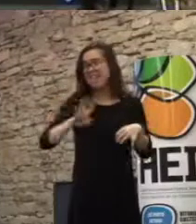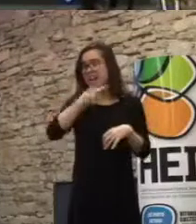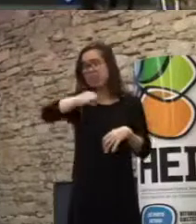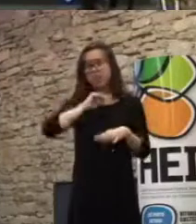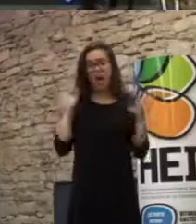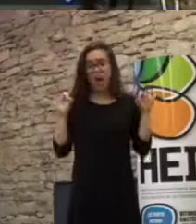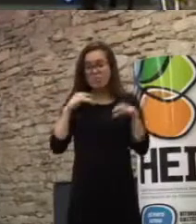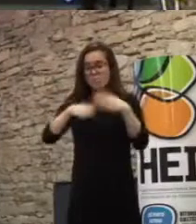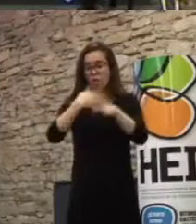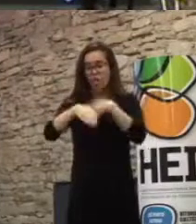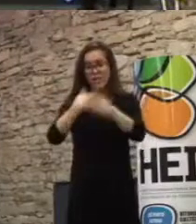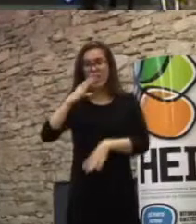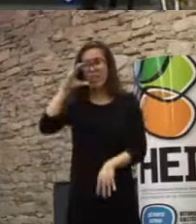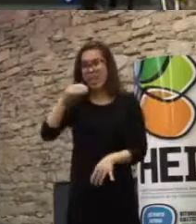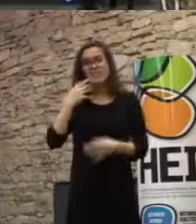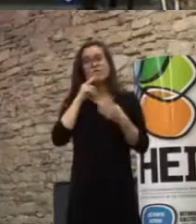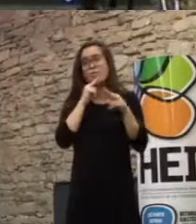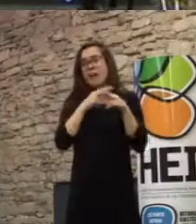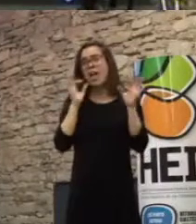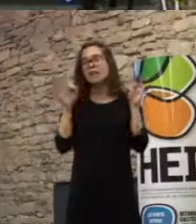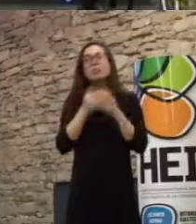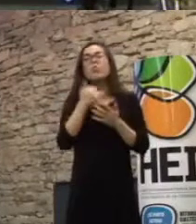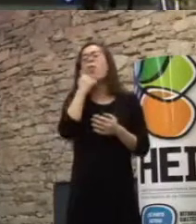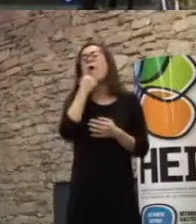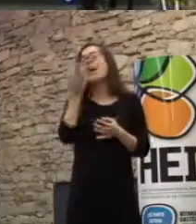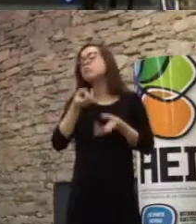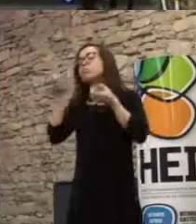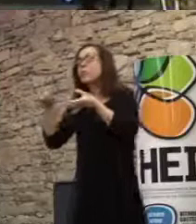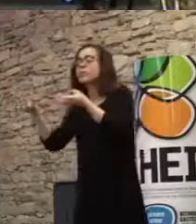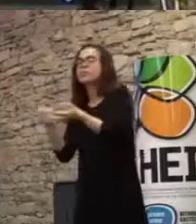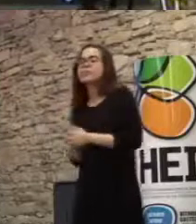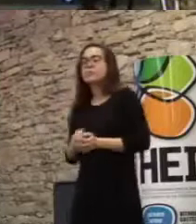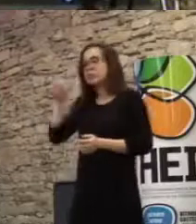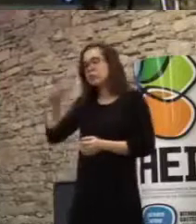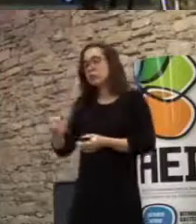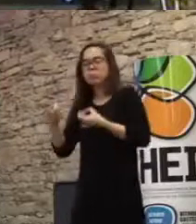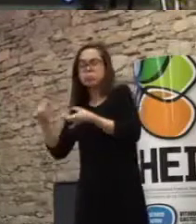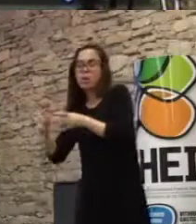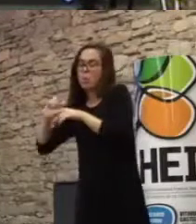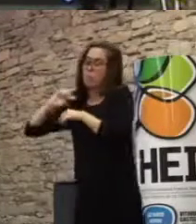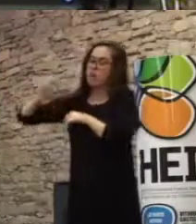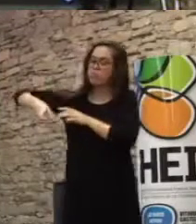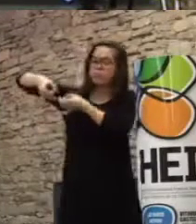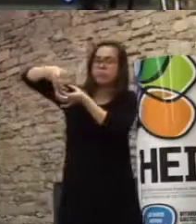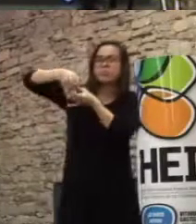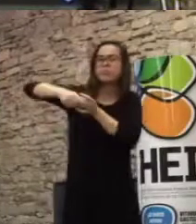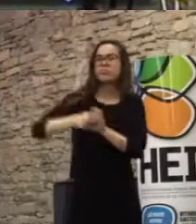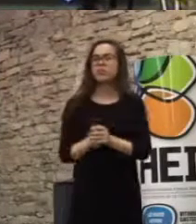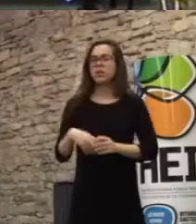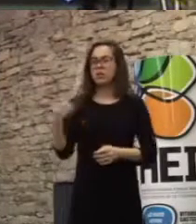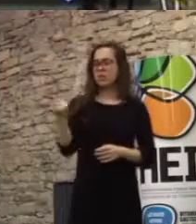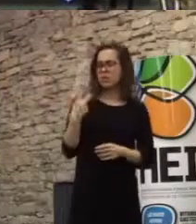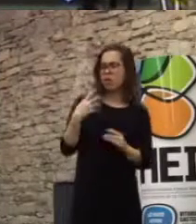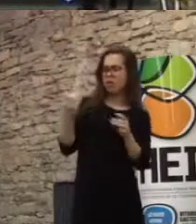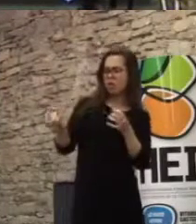es la razón por la cual le cuentas algo a alguien te cuenta es la misma historia a la otra persona ahora leen trias y dicen oye pues a mí no me